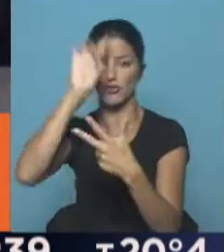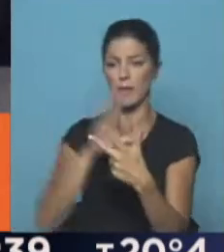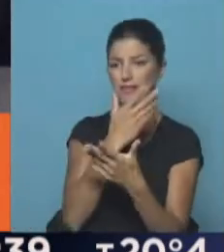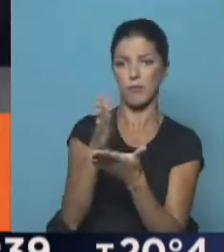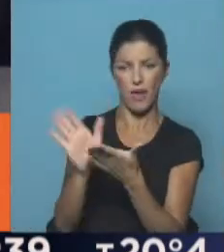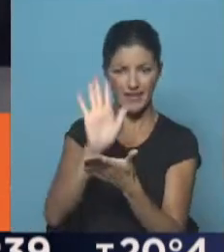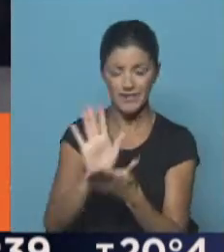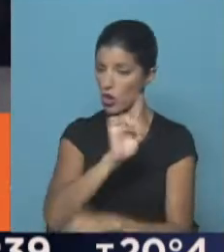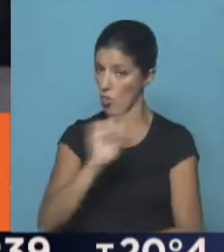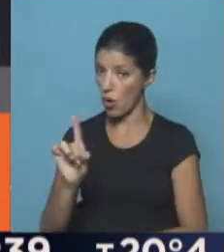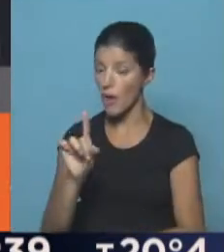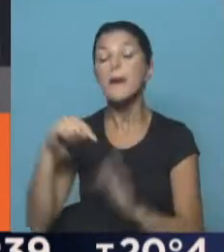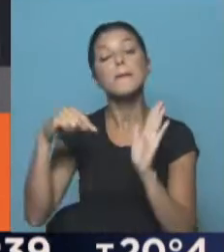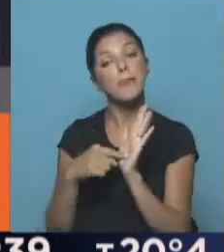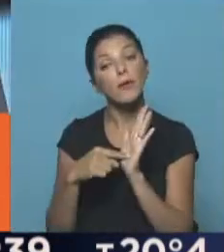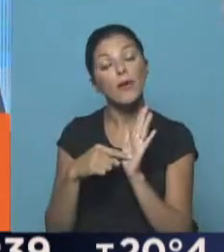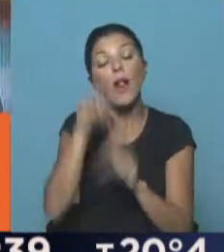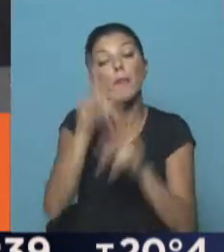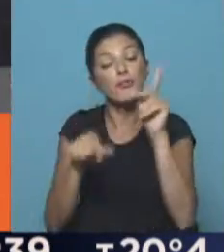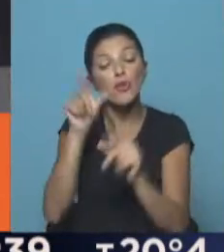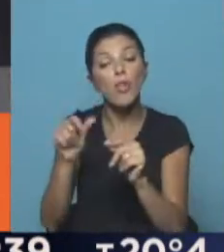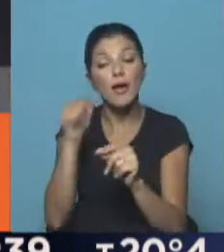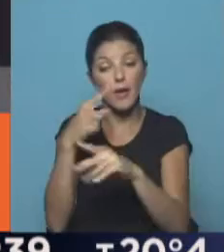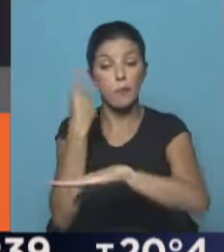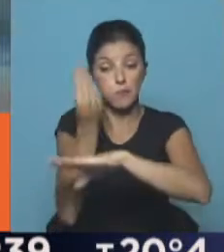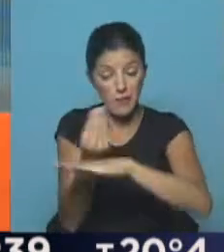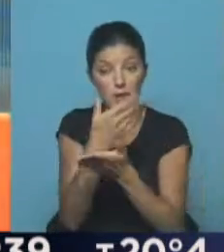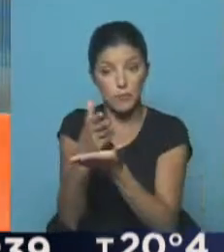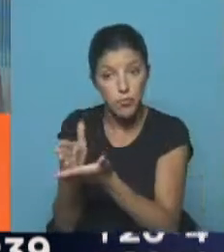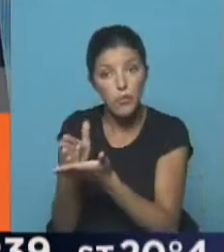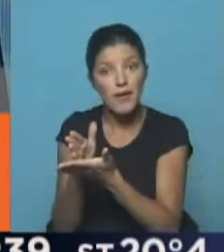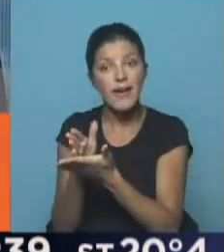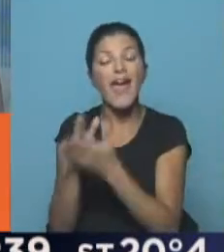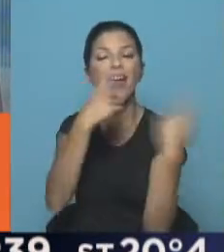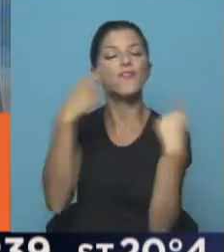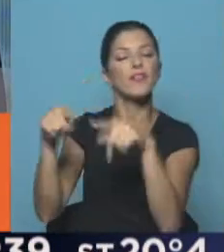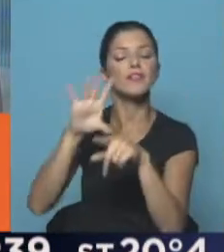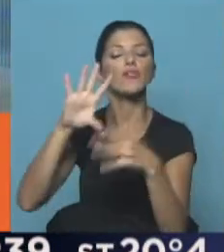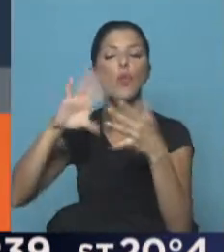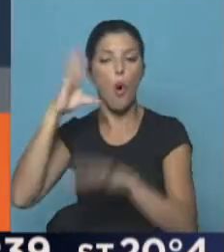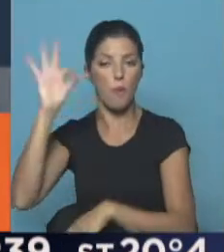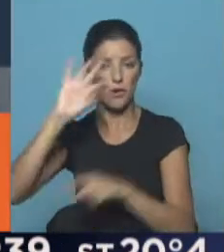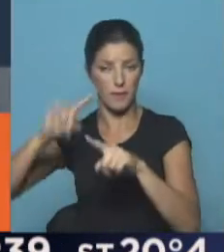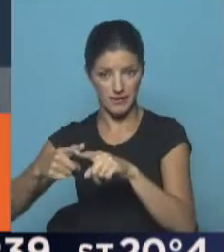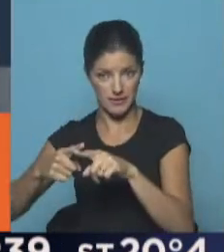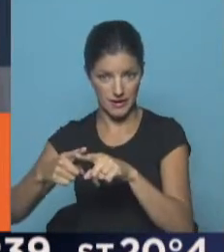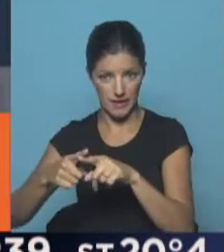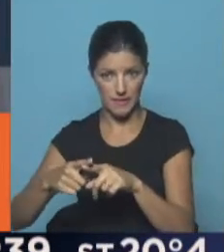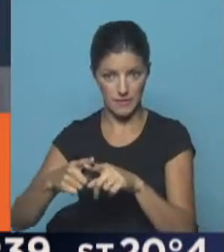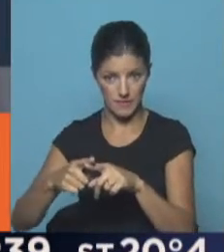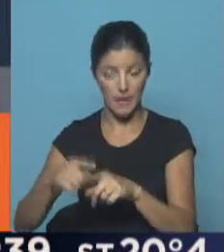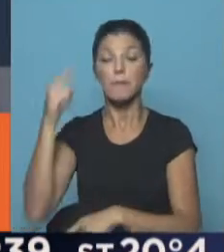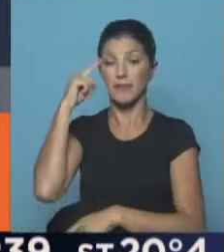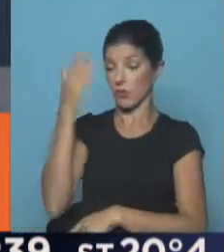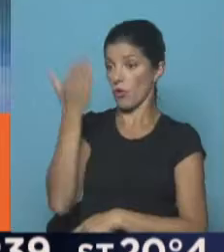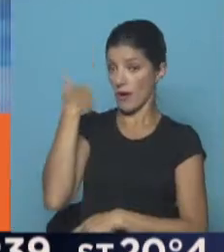esa población xenófoba no tenía o no tiene una expresión política como la que pudo ser Wilders, sobre todo en la campaña